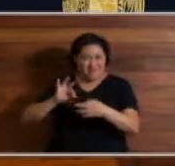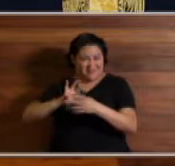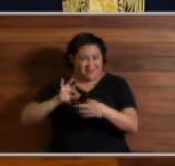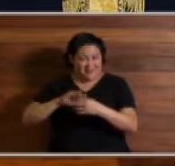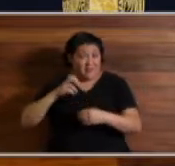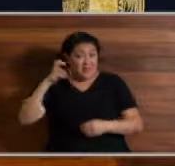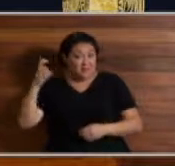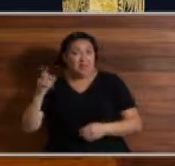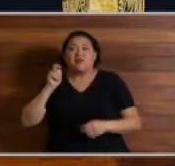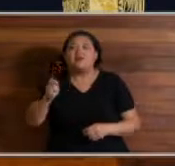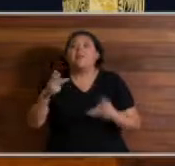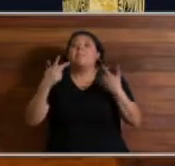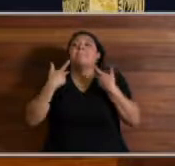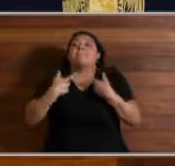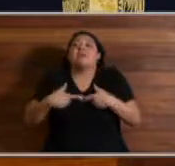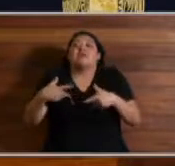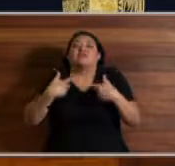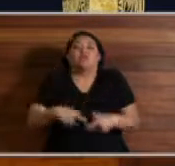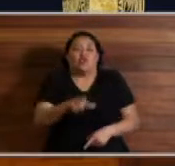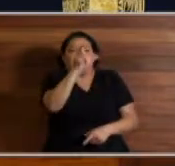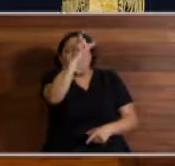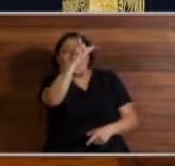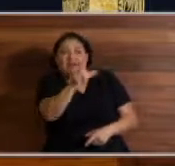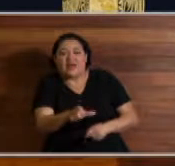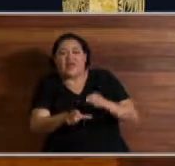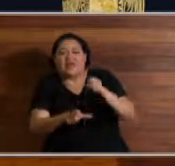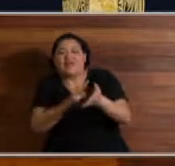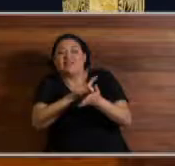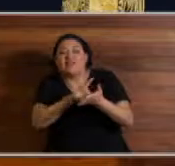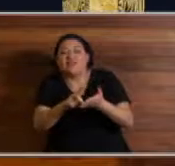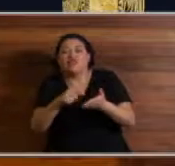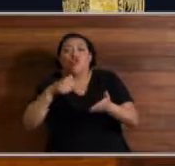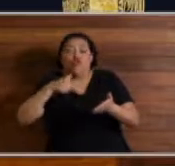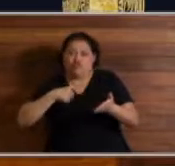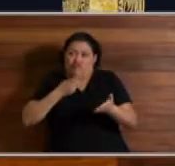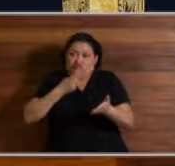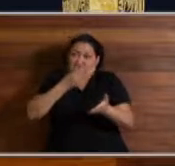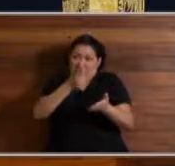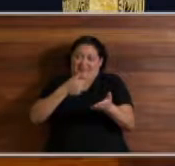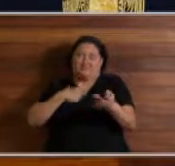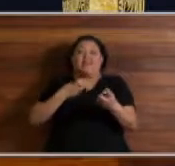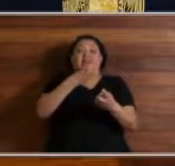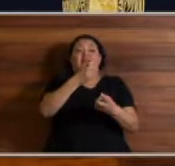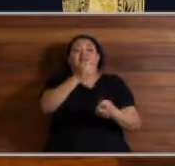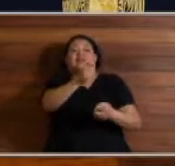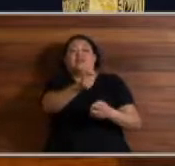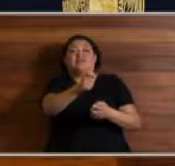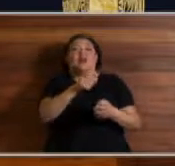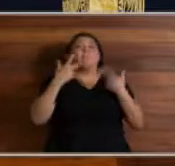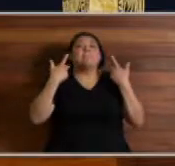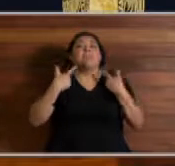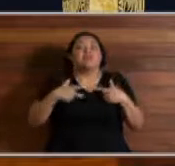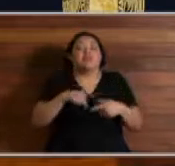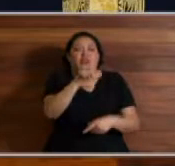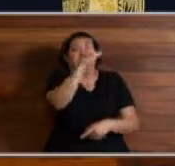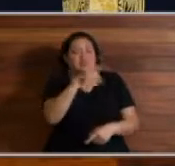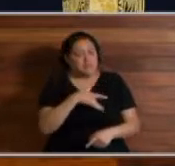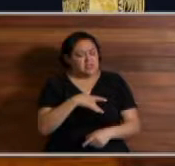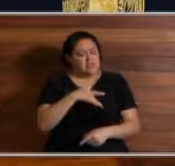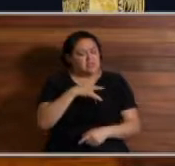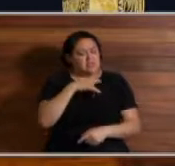en sujeto de derecho, yo diría, es un acto de la ciudadanía. Es